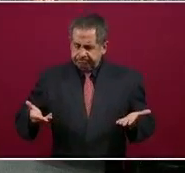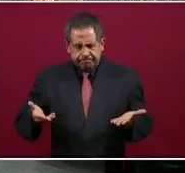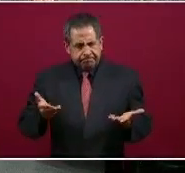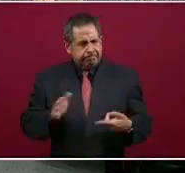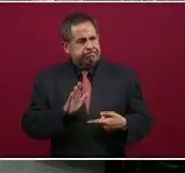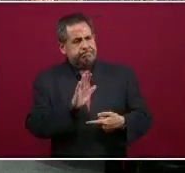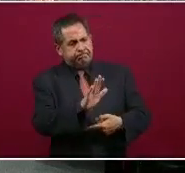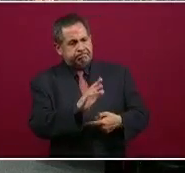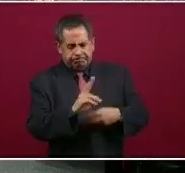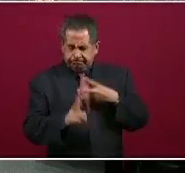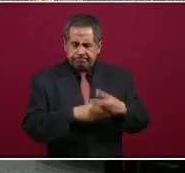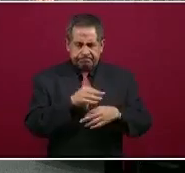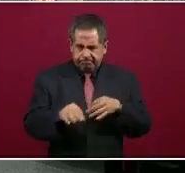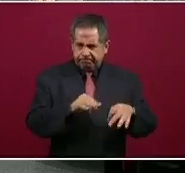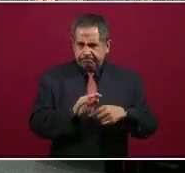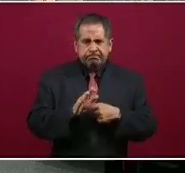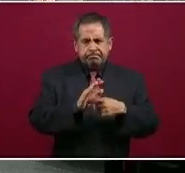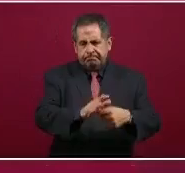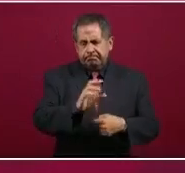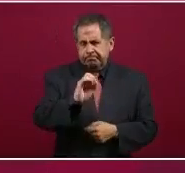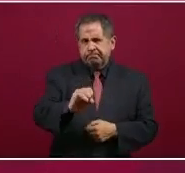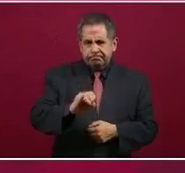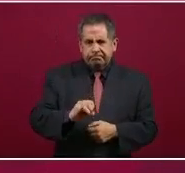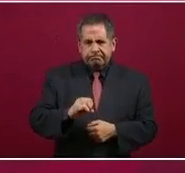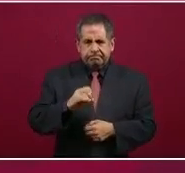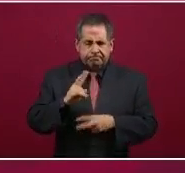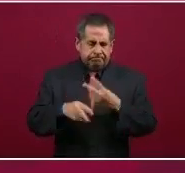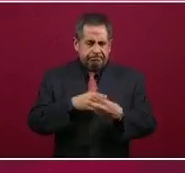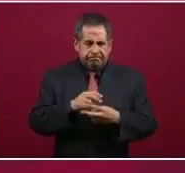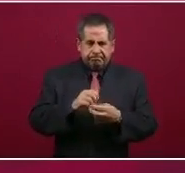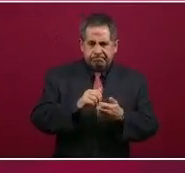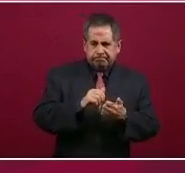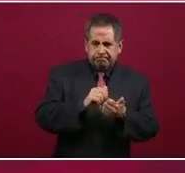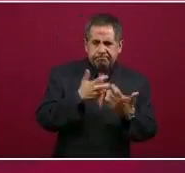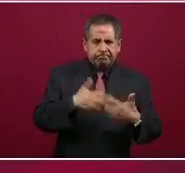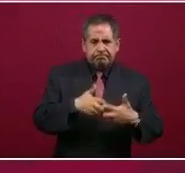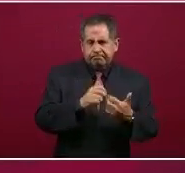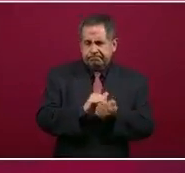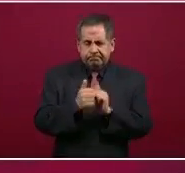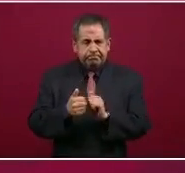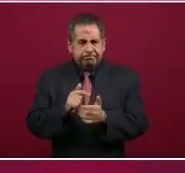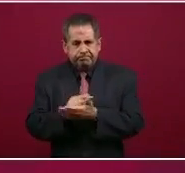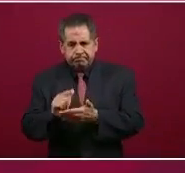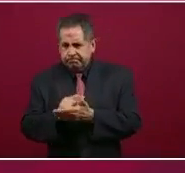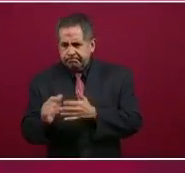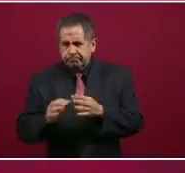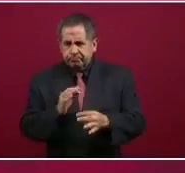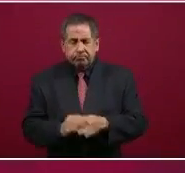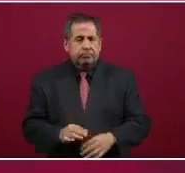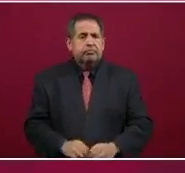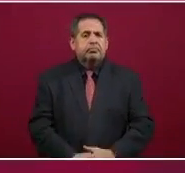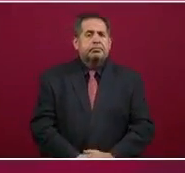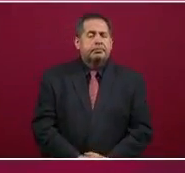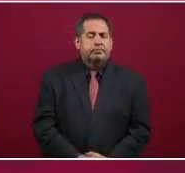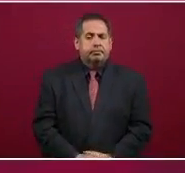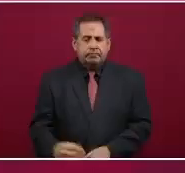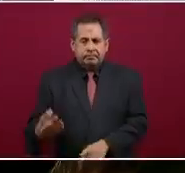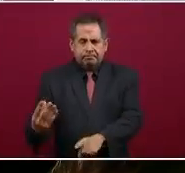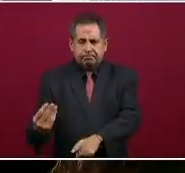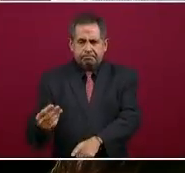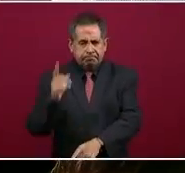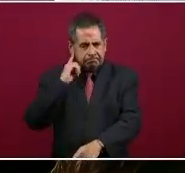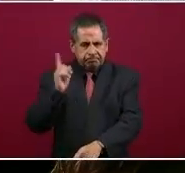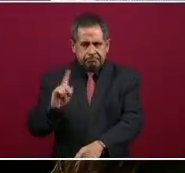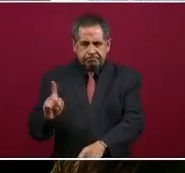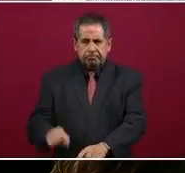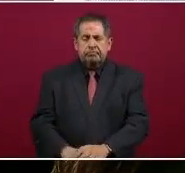para trabajar en esta refinería. ¿Tiene la manifestación de impacto ambiental para iniciar el